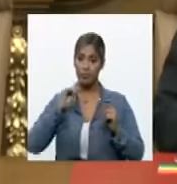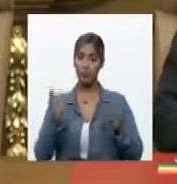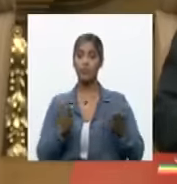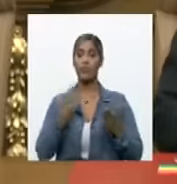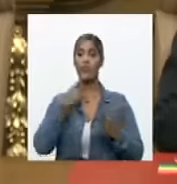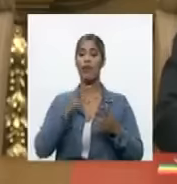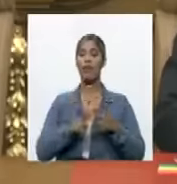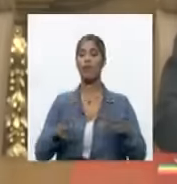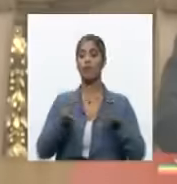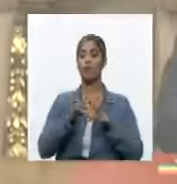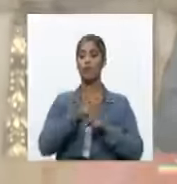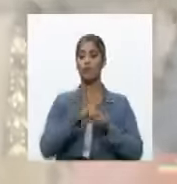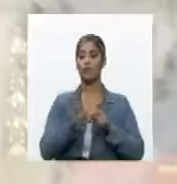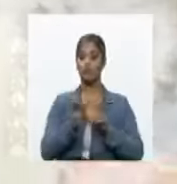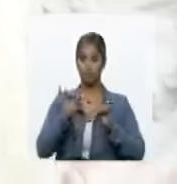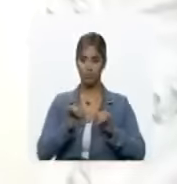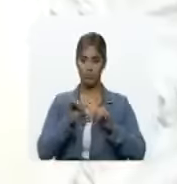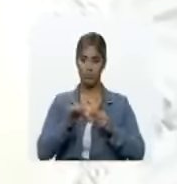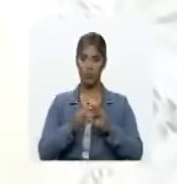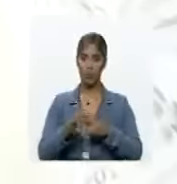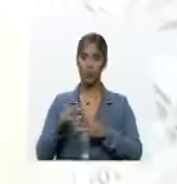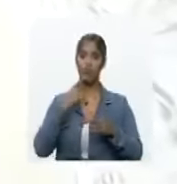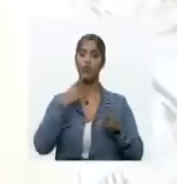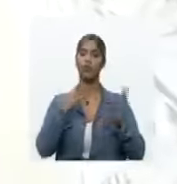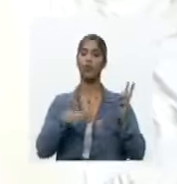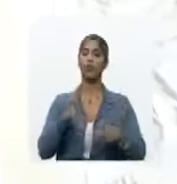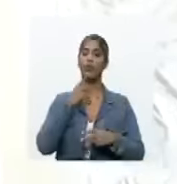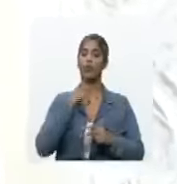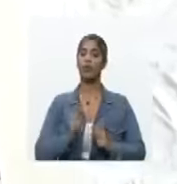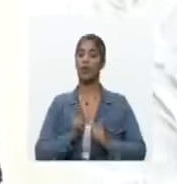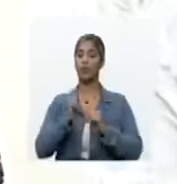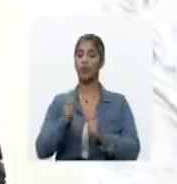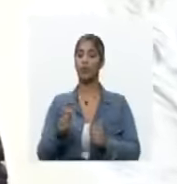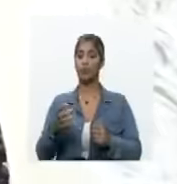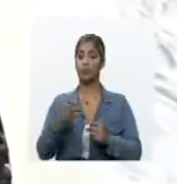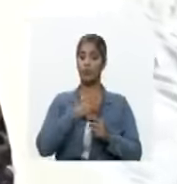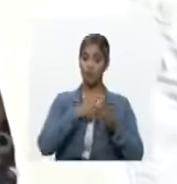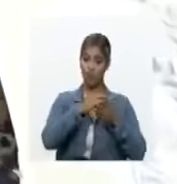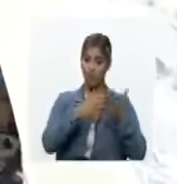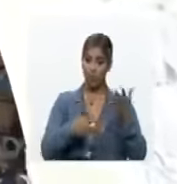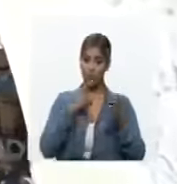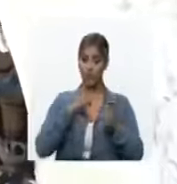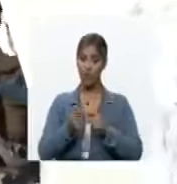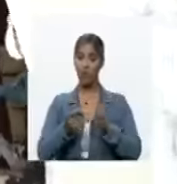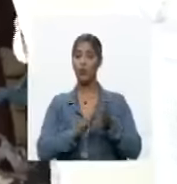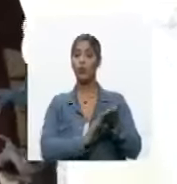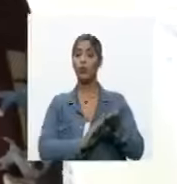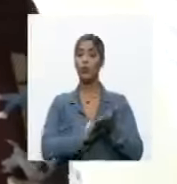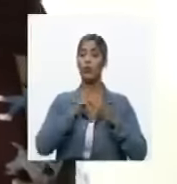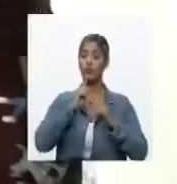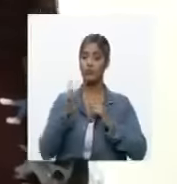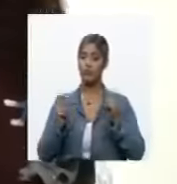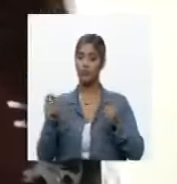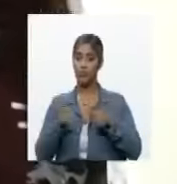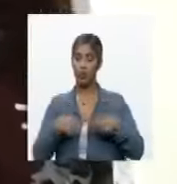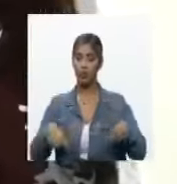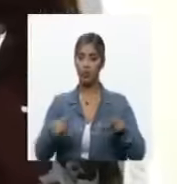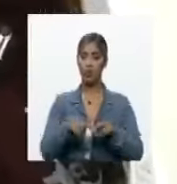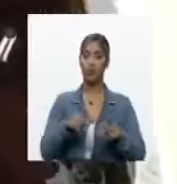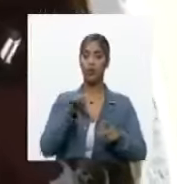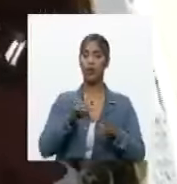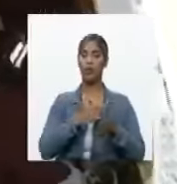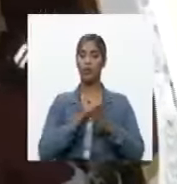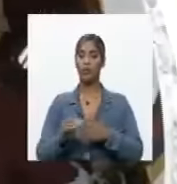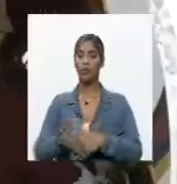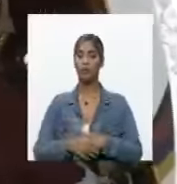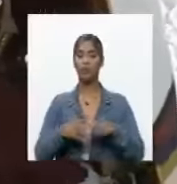valores culturales de la comuna. 12. Nombrar un cronista comunal para el rescate y promoción del territorio de la